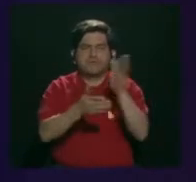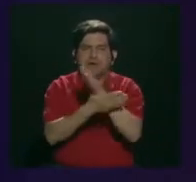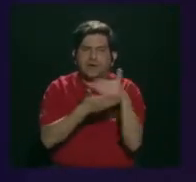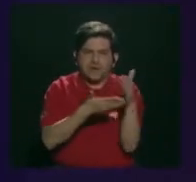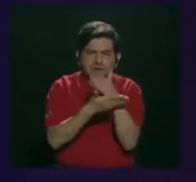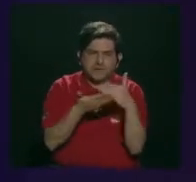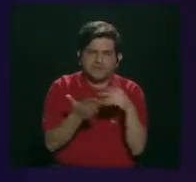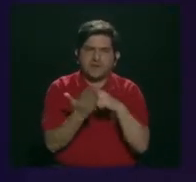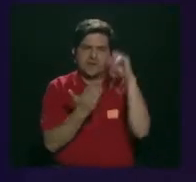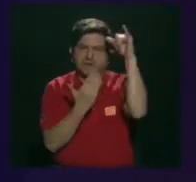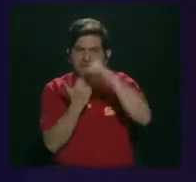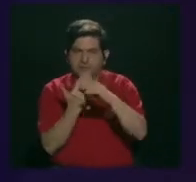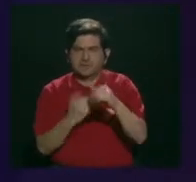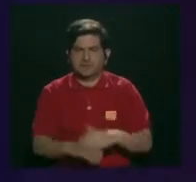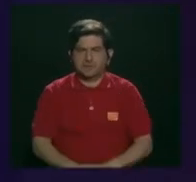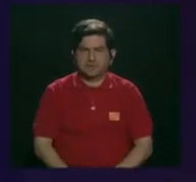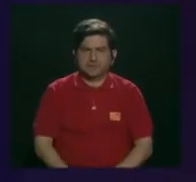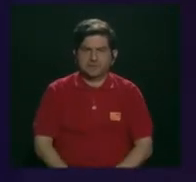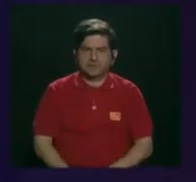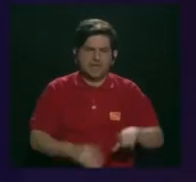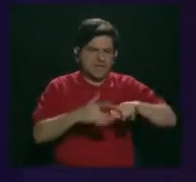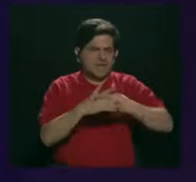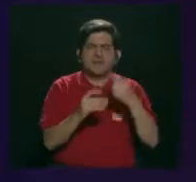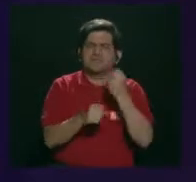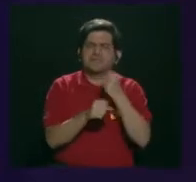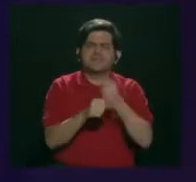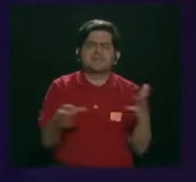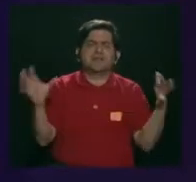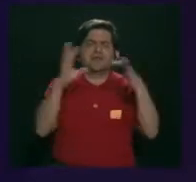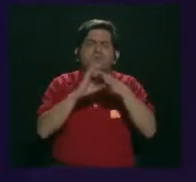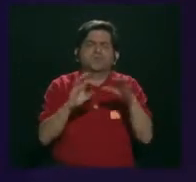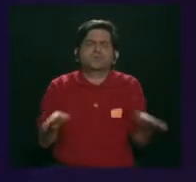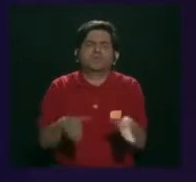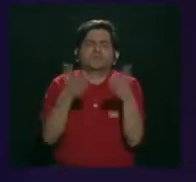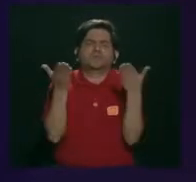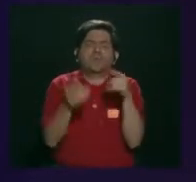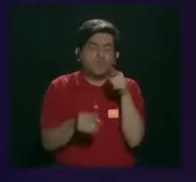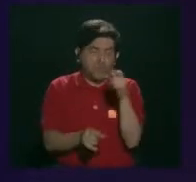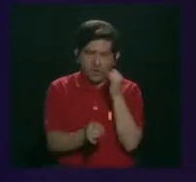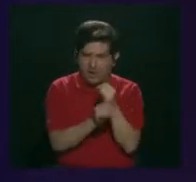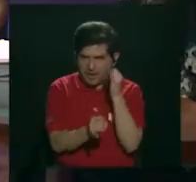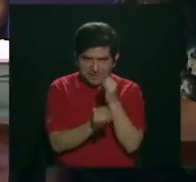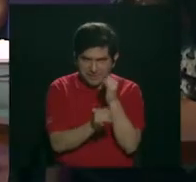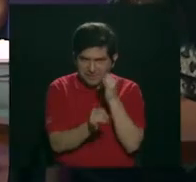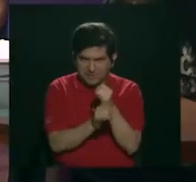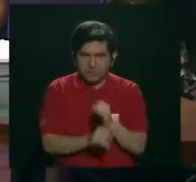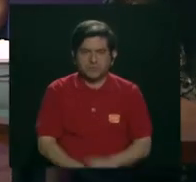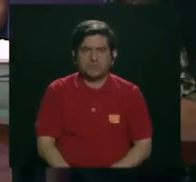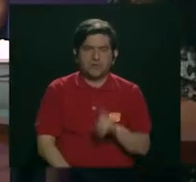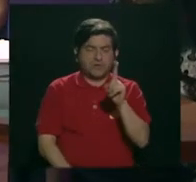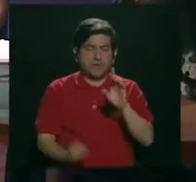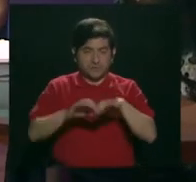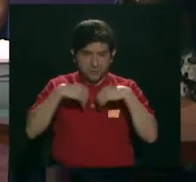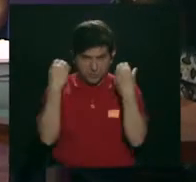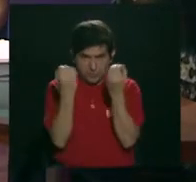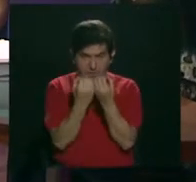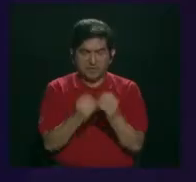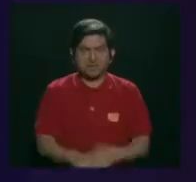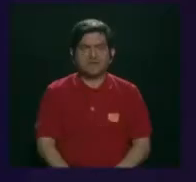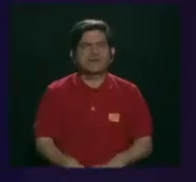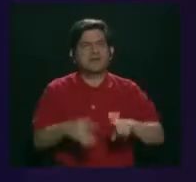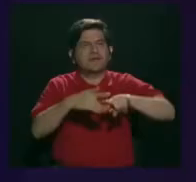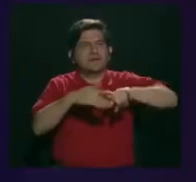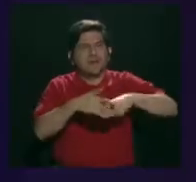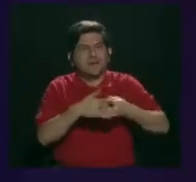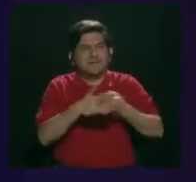aspectos del proyecto. La parte ¿Cómo empezaron a trabajar juntas, esas instituciones con una organización como digamos la Digamos que habría que empezar